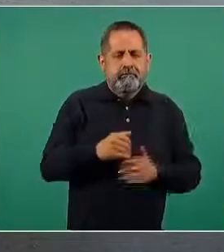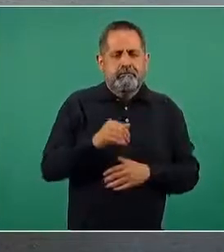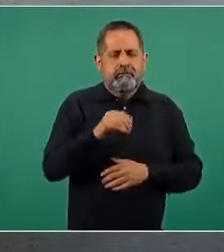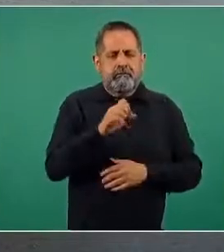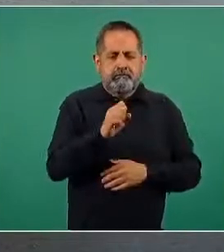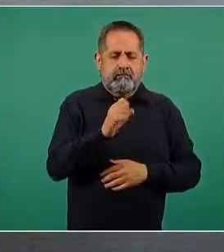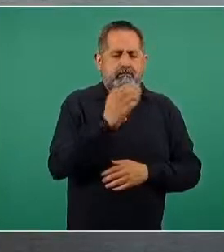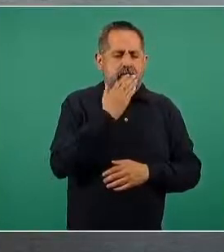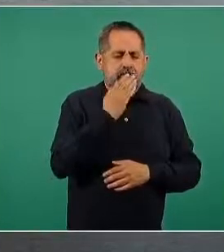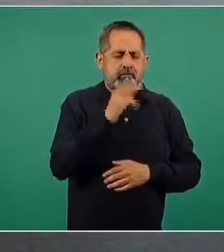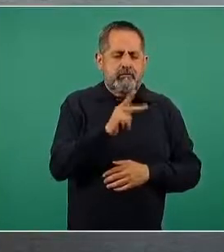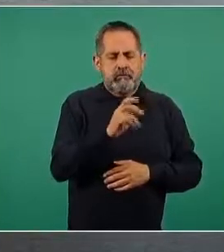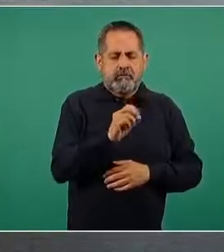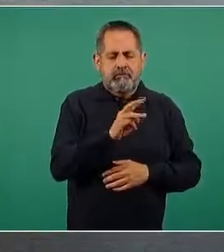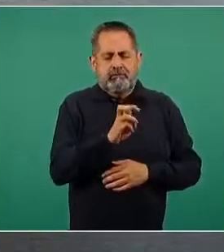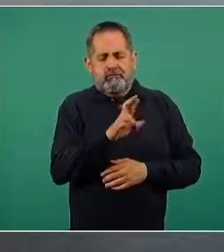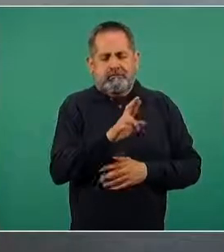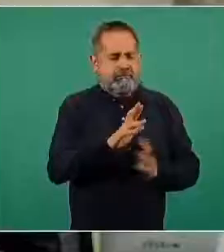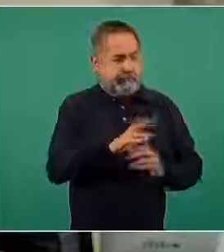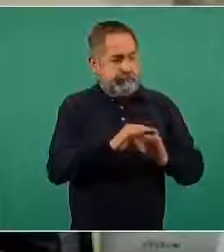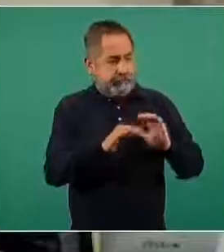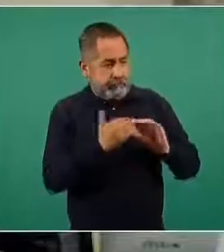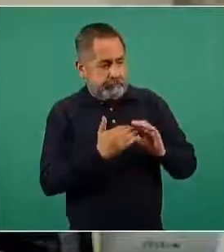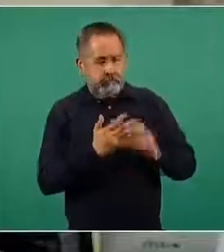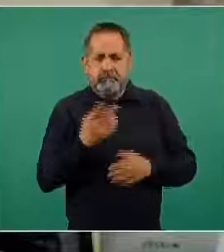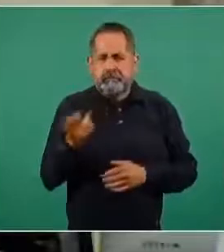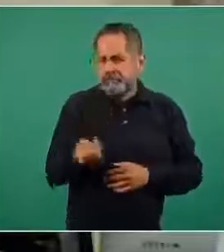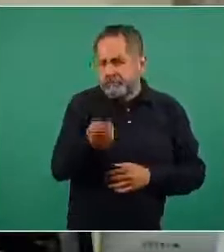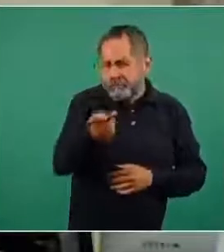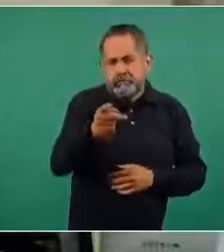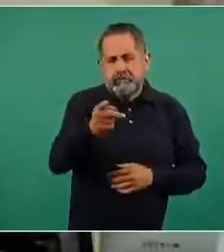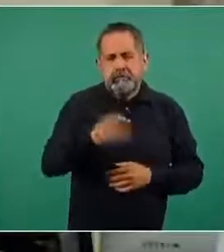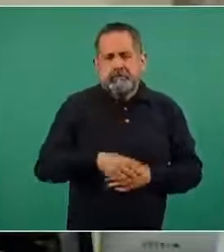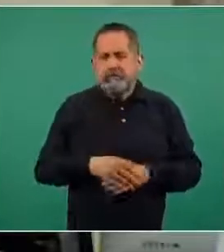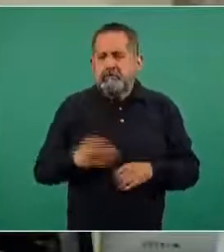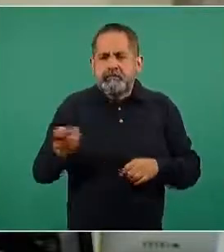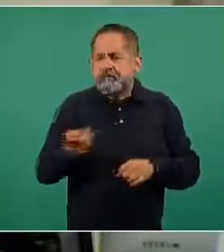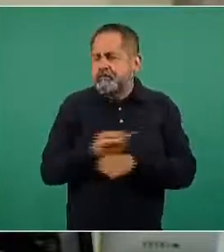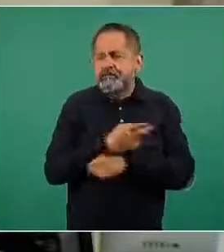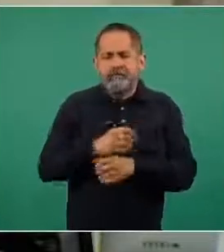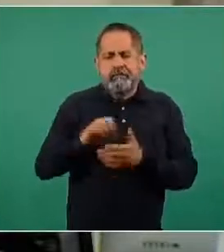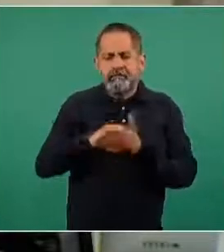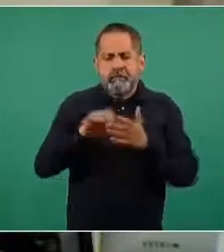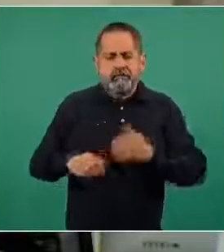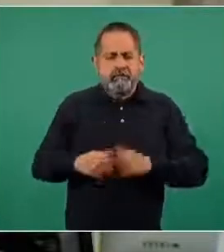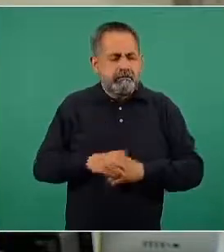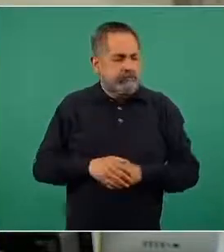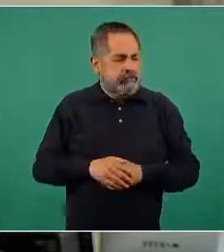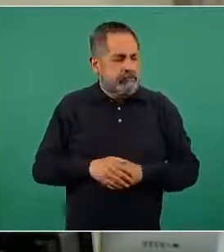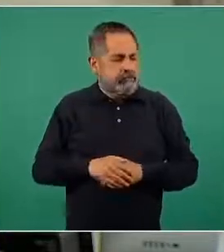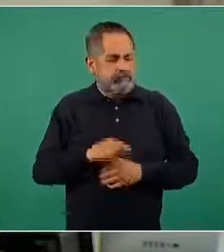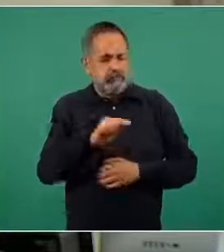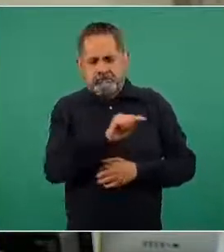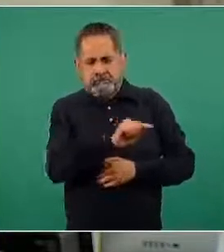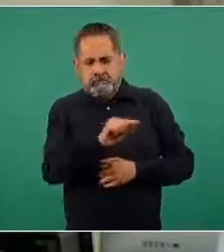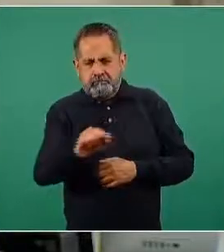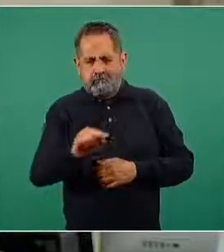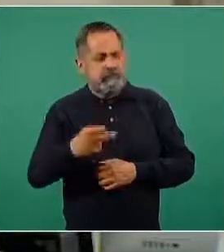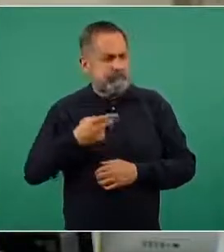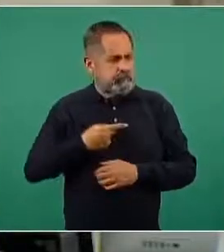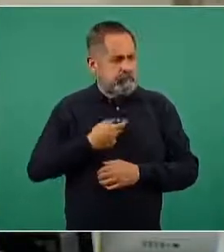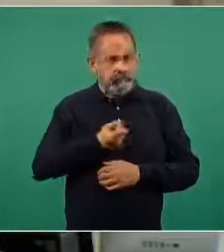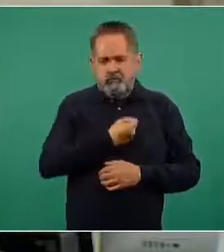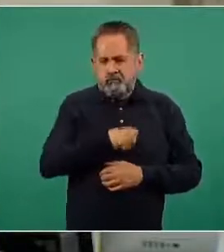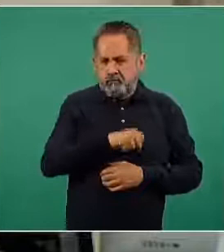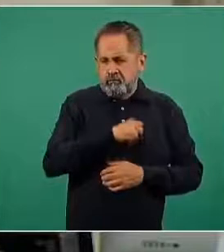La consulta es, ¿qué pasa con los casos que ya fueron confirmados totalmente sanos de coronavirus y que bueno,